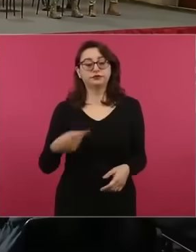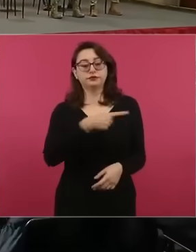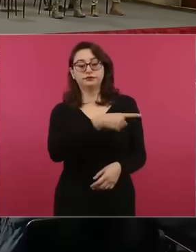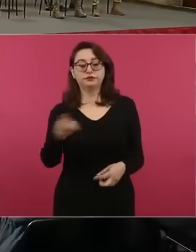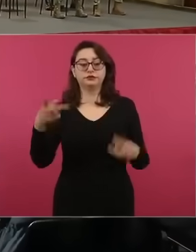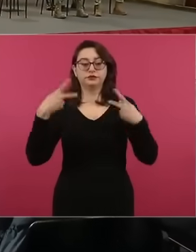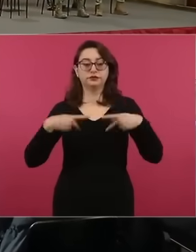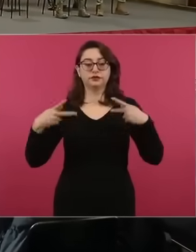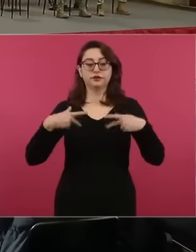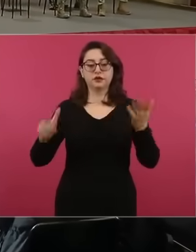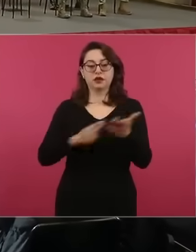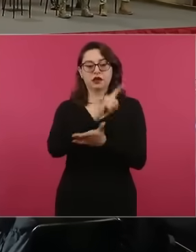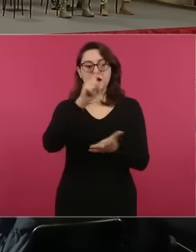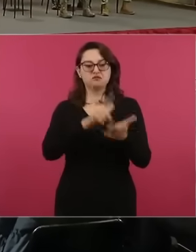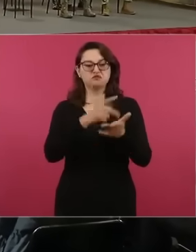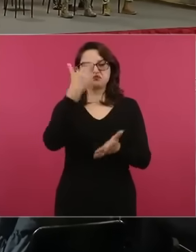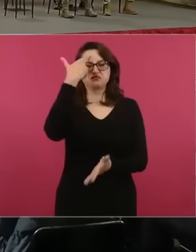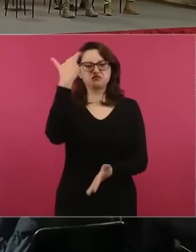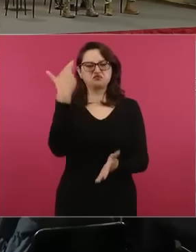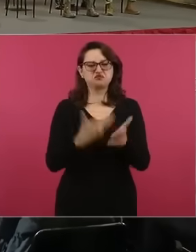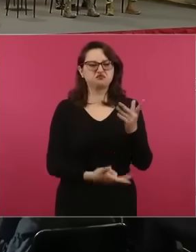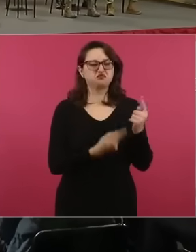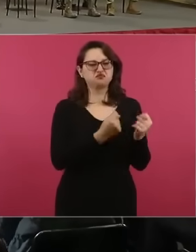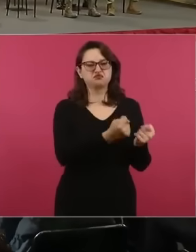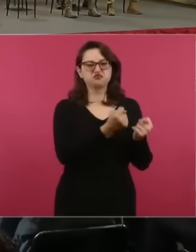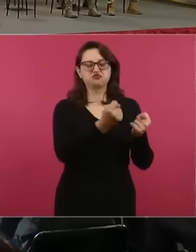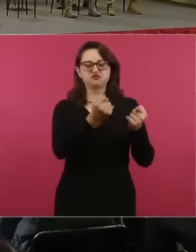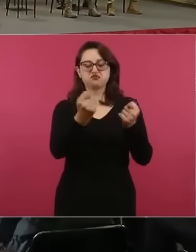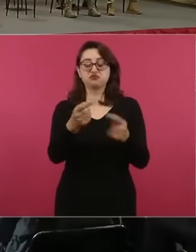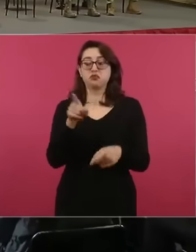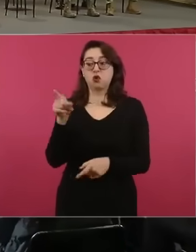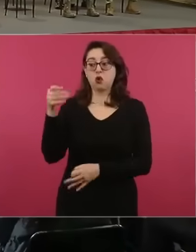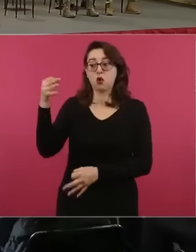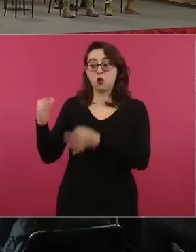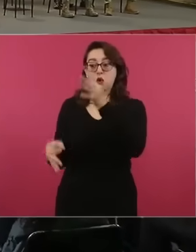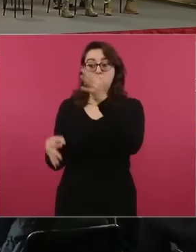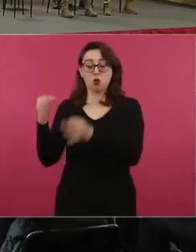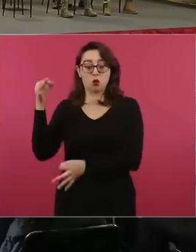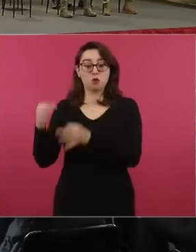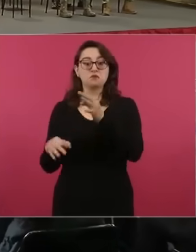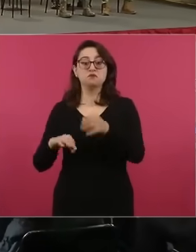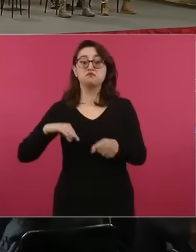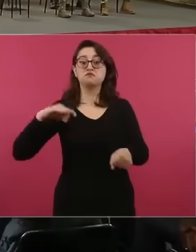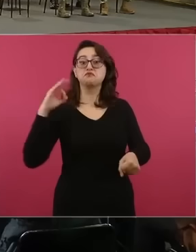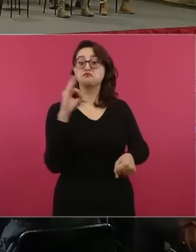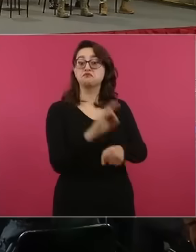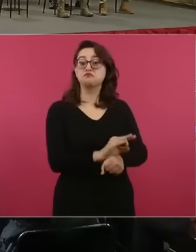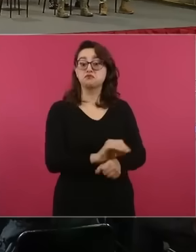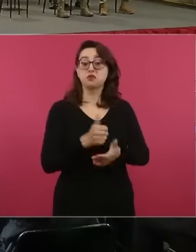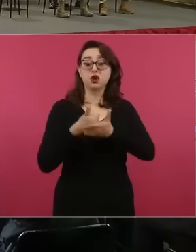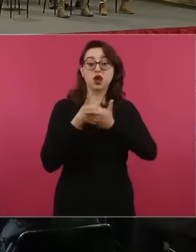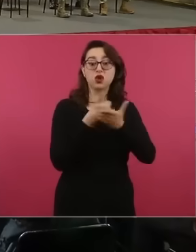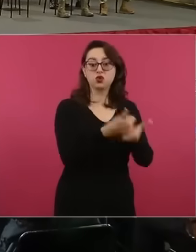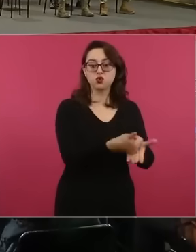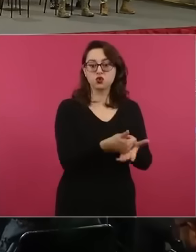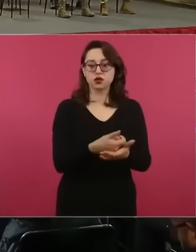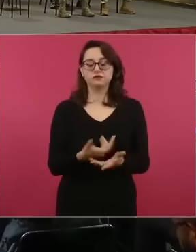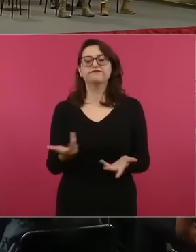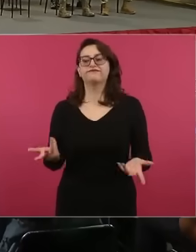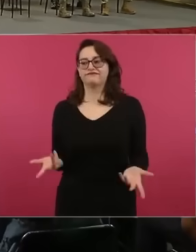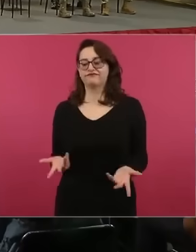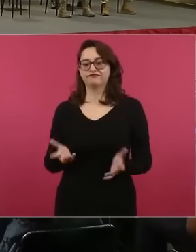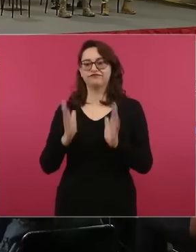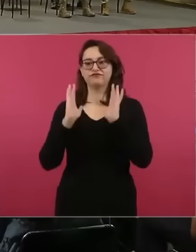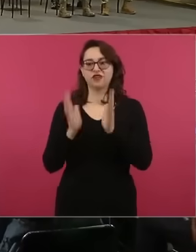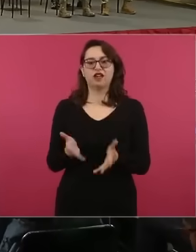tenemos cinco casos de jueces con denuncia penal y o queja ante el consejo de la